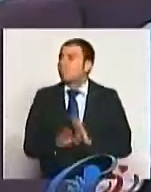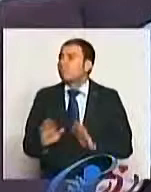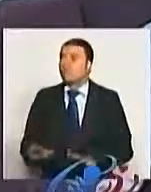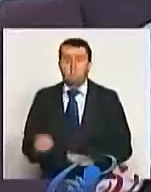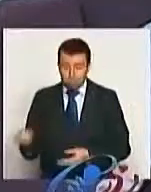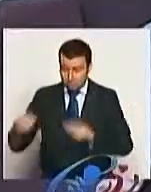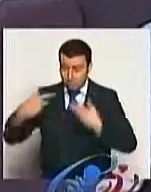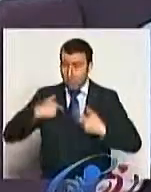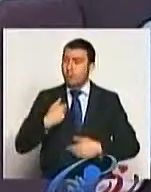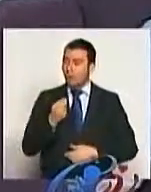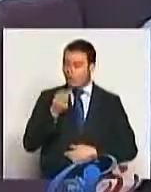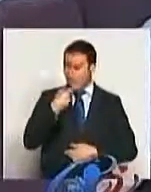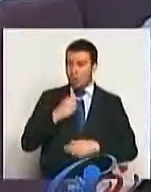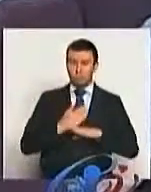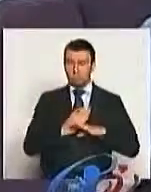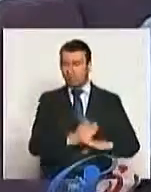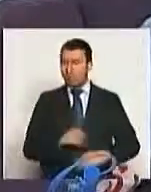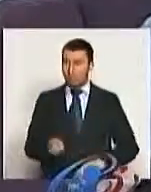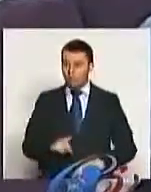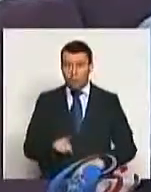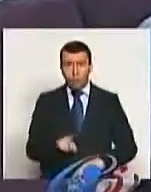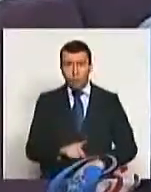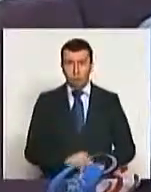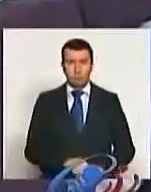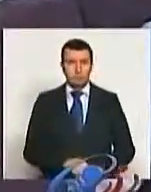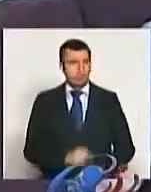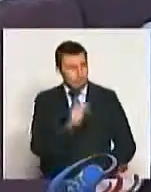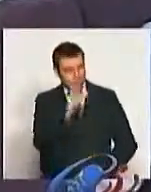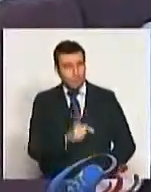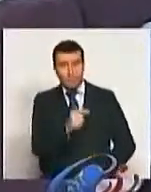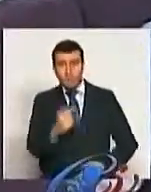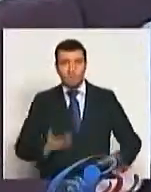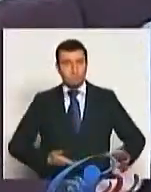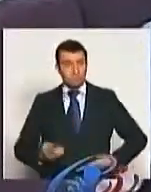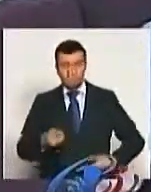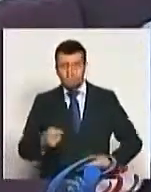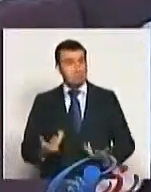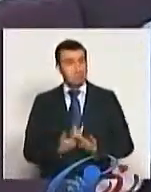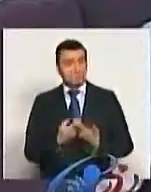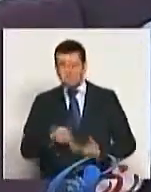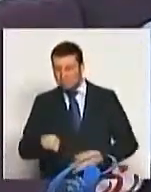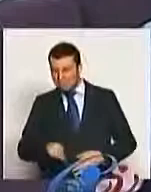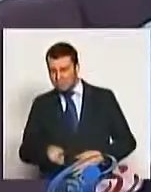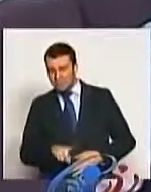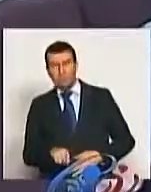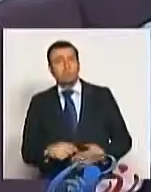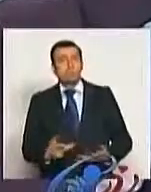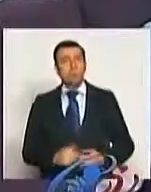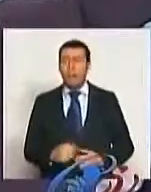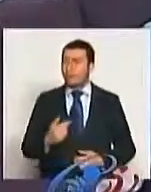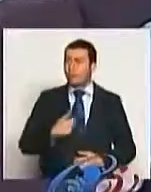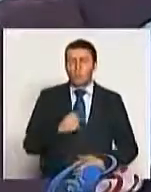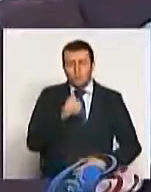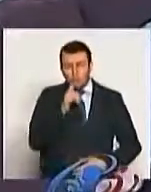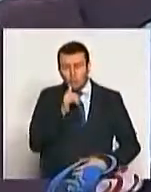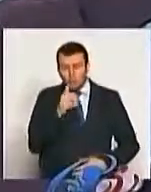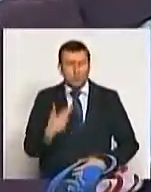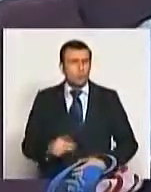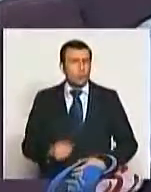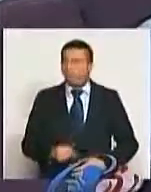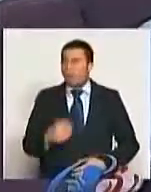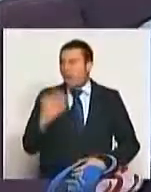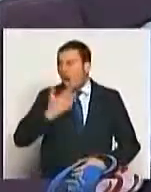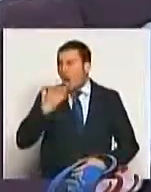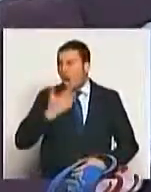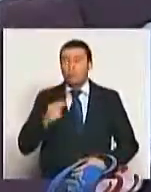antiparasitarios. El farmacéutico no sabe qué parásito tiene la persona. Me ardía para orinar y arrimé a una droguería y me mandaron